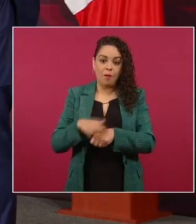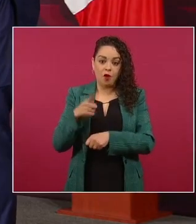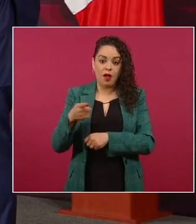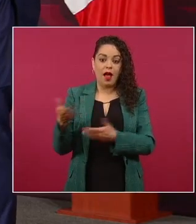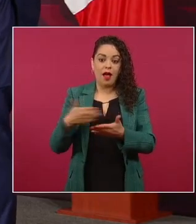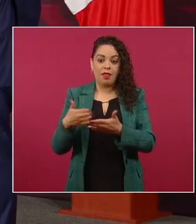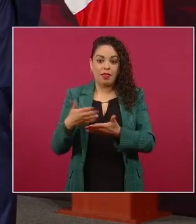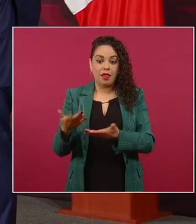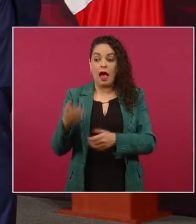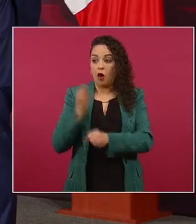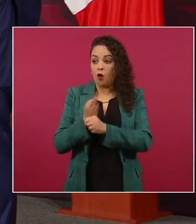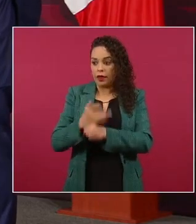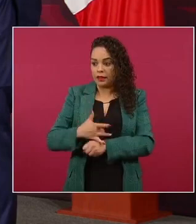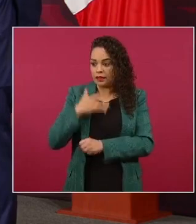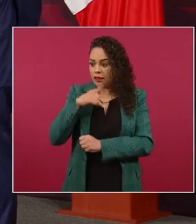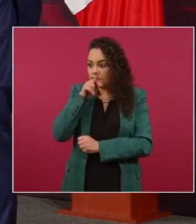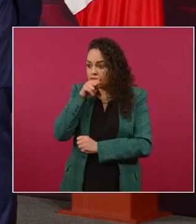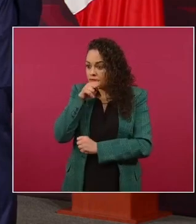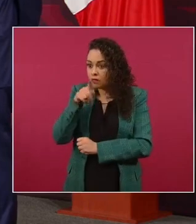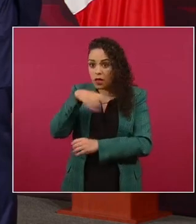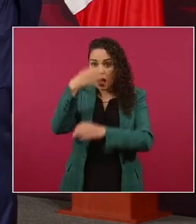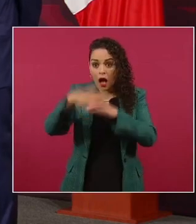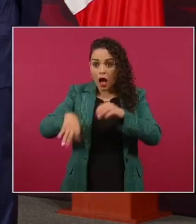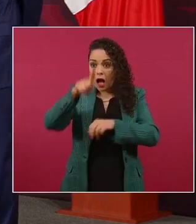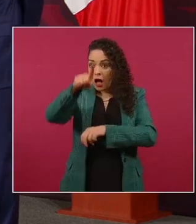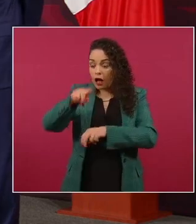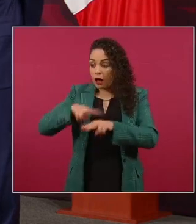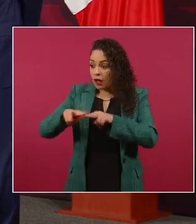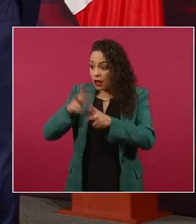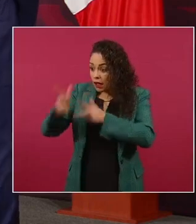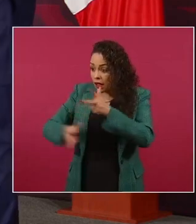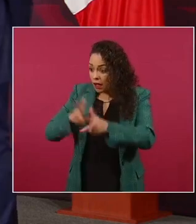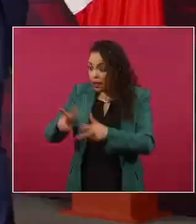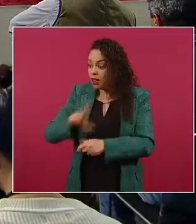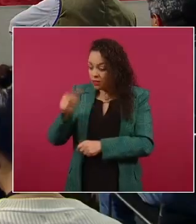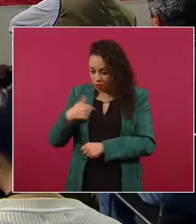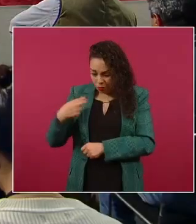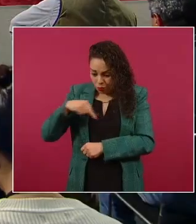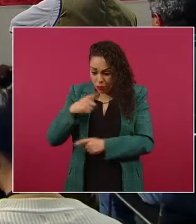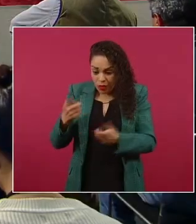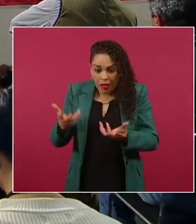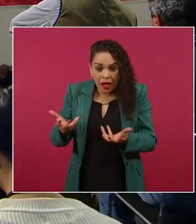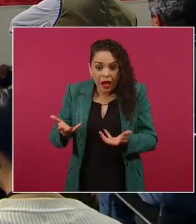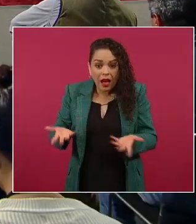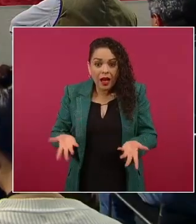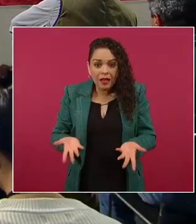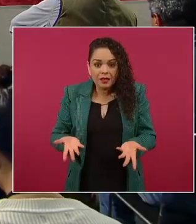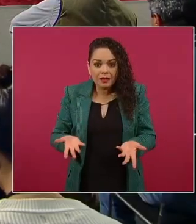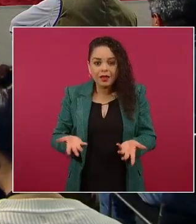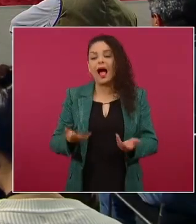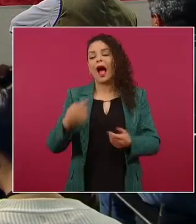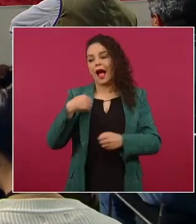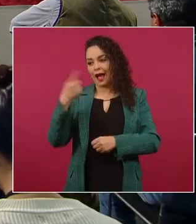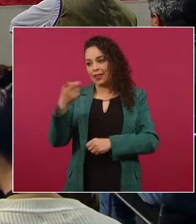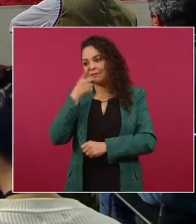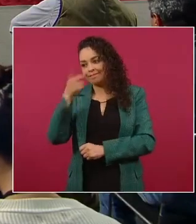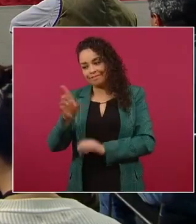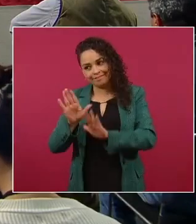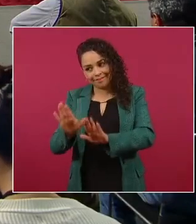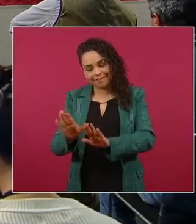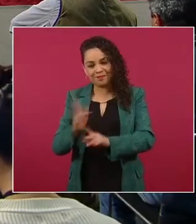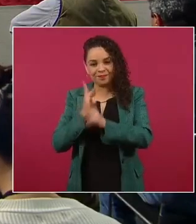la obra, ¿qué vamos a hacer? Y pues le decimos, bueno, pues ahora van a venir los turistas, ¿no?,